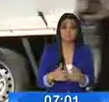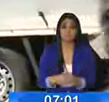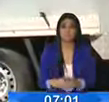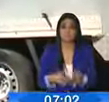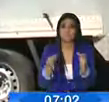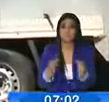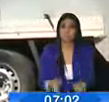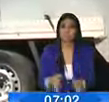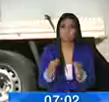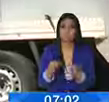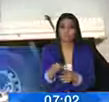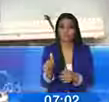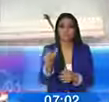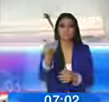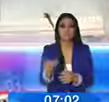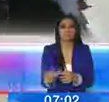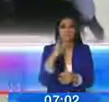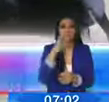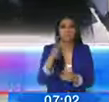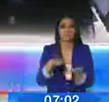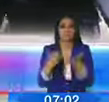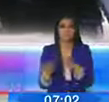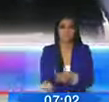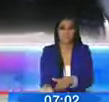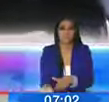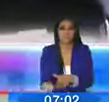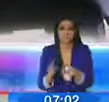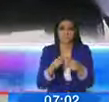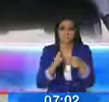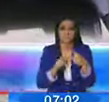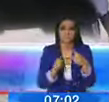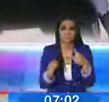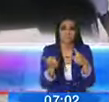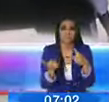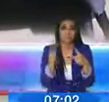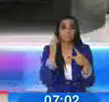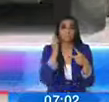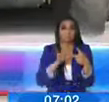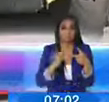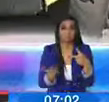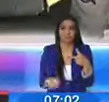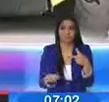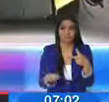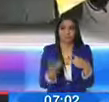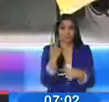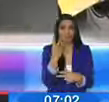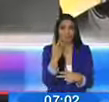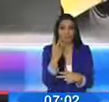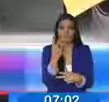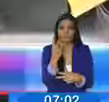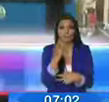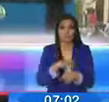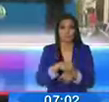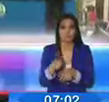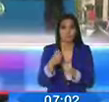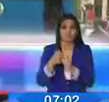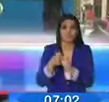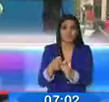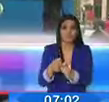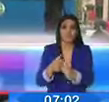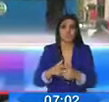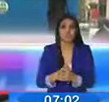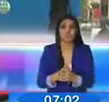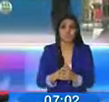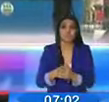accidente murió una persona de sexo masculino hace sus mandatos los fallecidos en este percance de tránsito el bus se